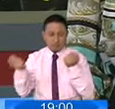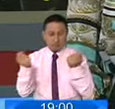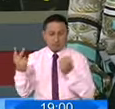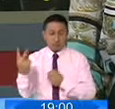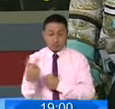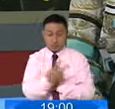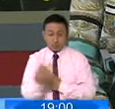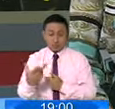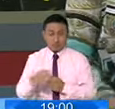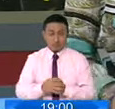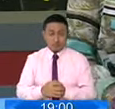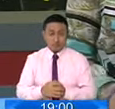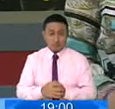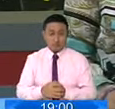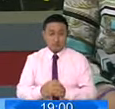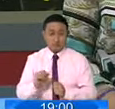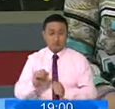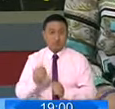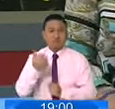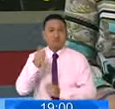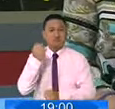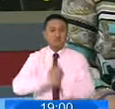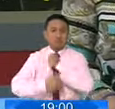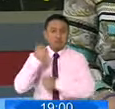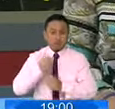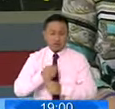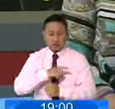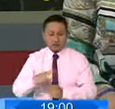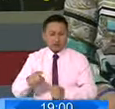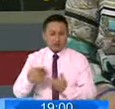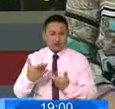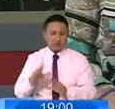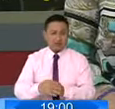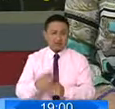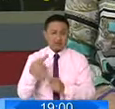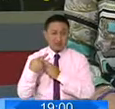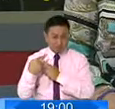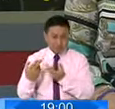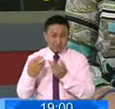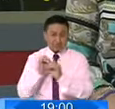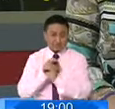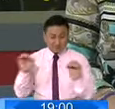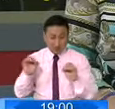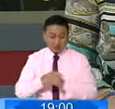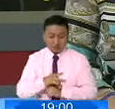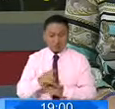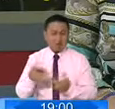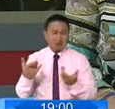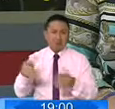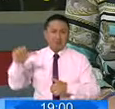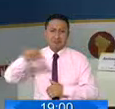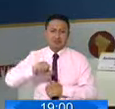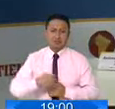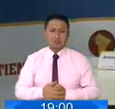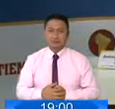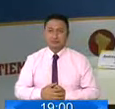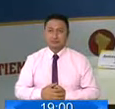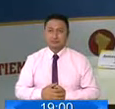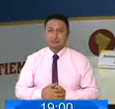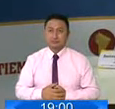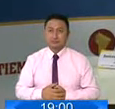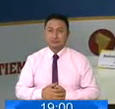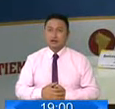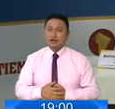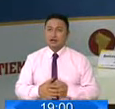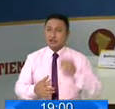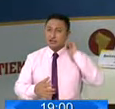e incautados durante los 10 últimos años ha sido irresponsable y mediocre. Andrés Michelena, gerente